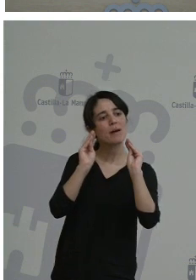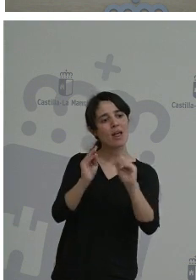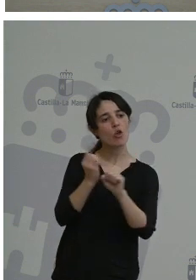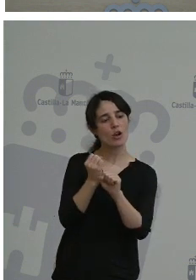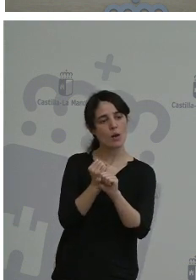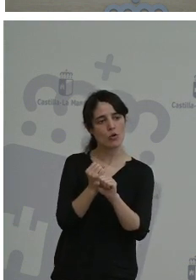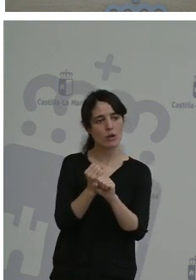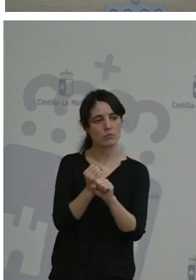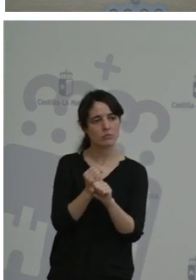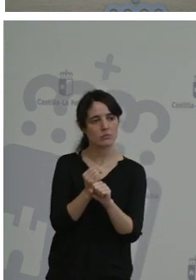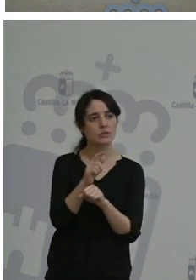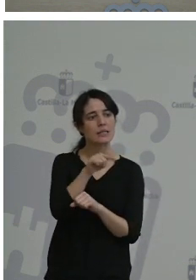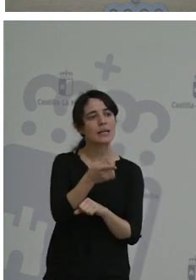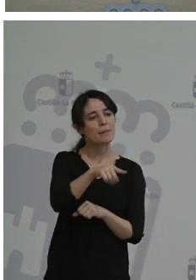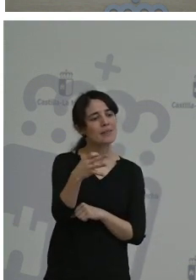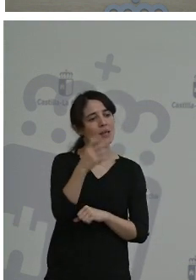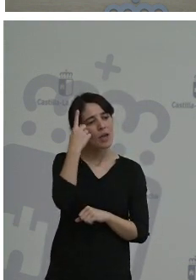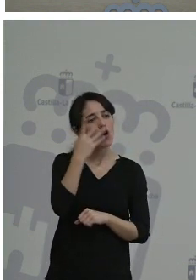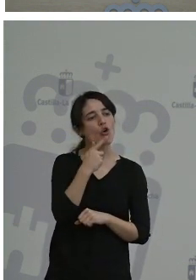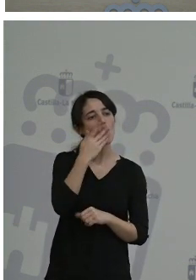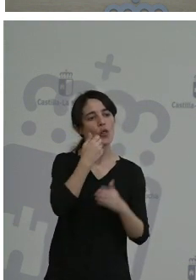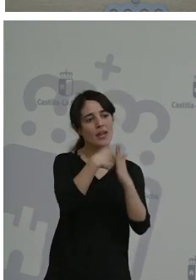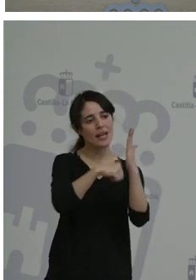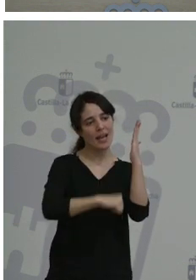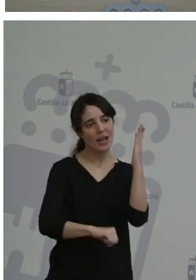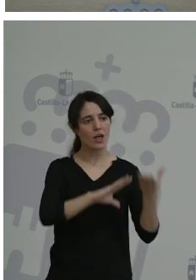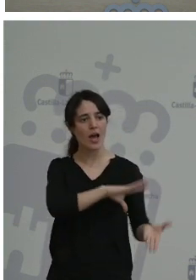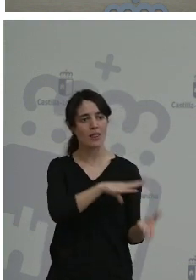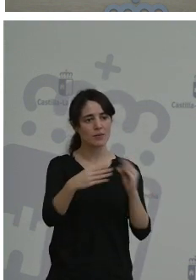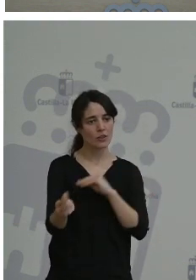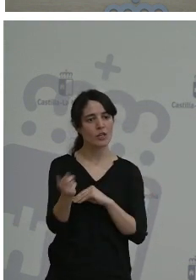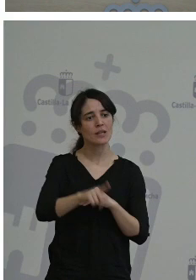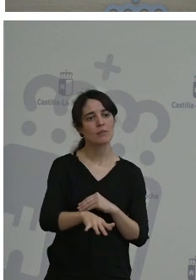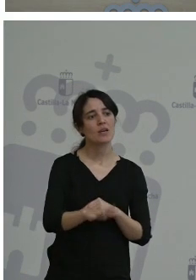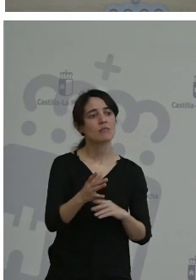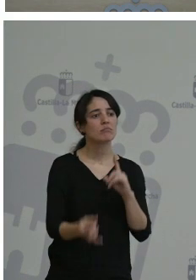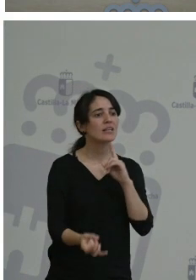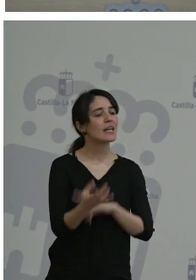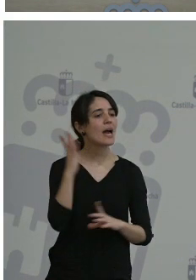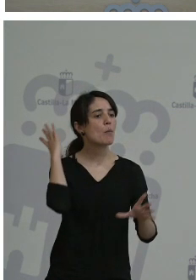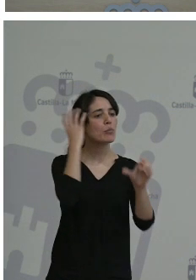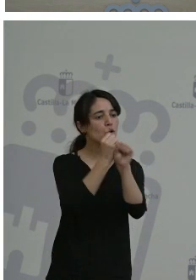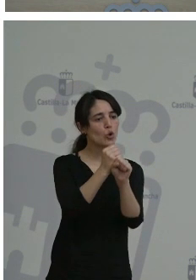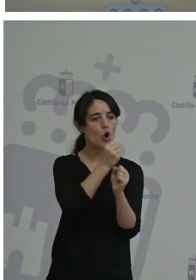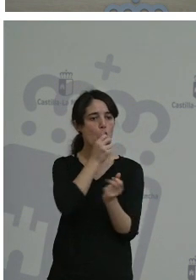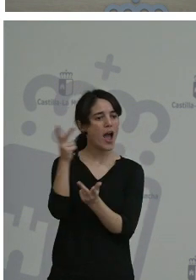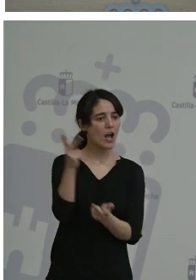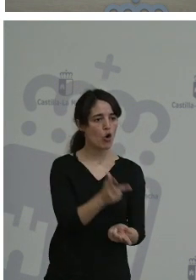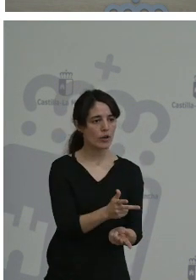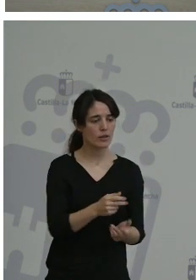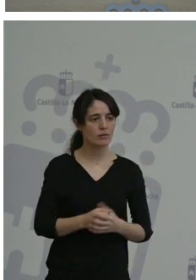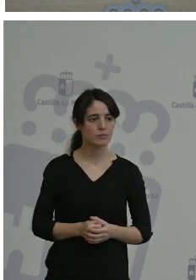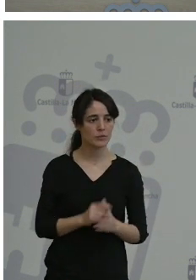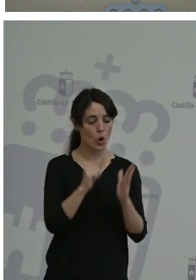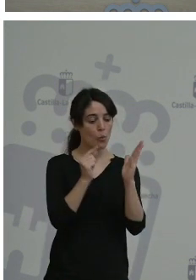catálogo de adaptaciones que hemos estado comentando y que exista este protocolo de acogida. Como último